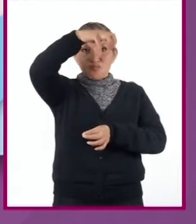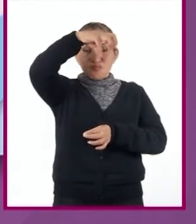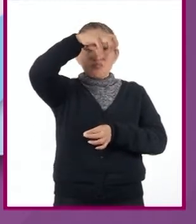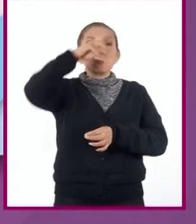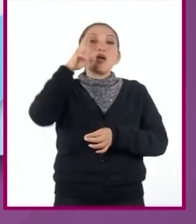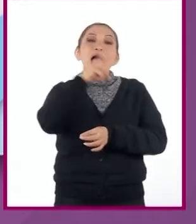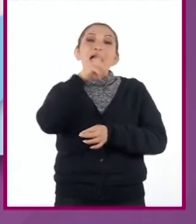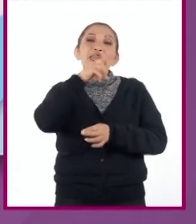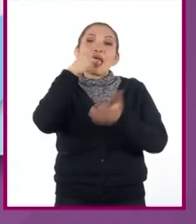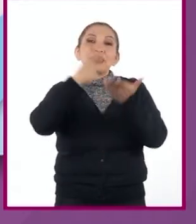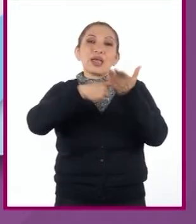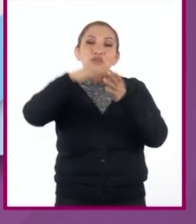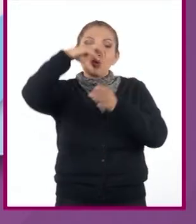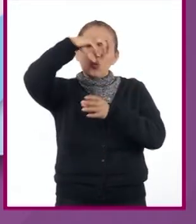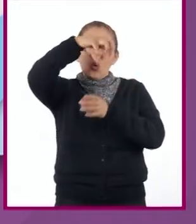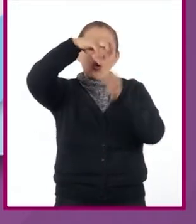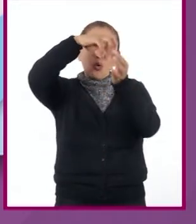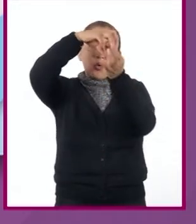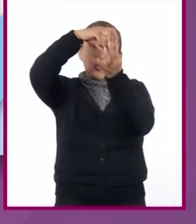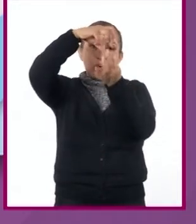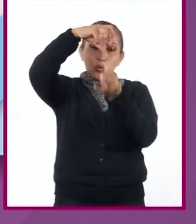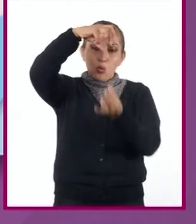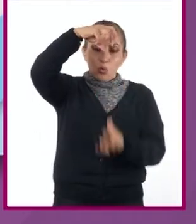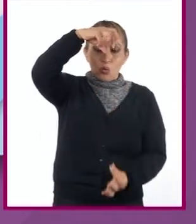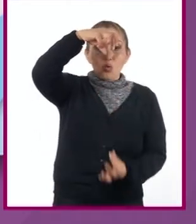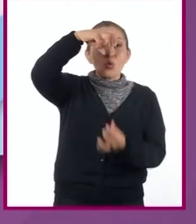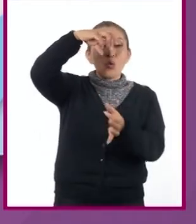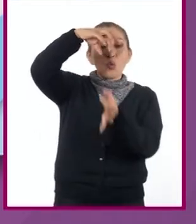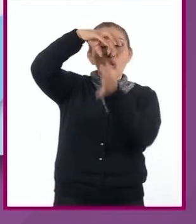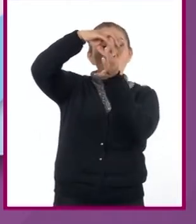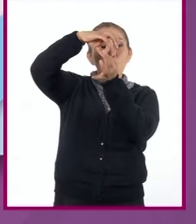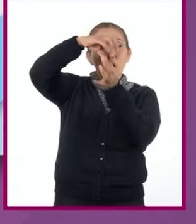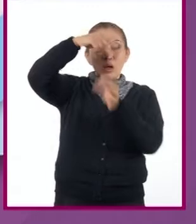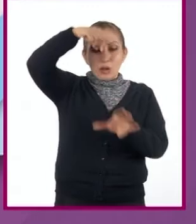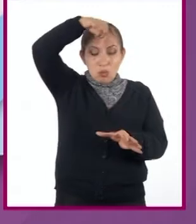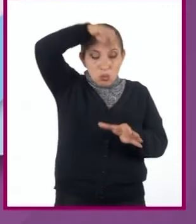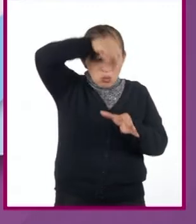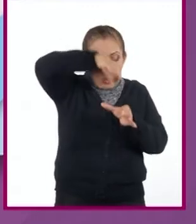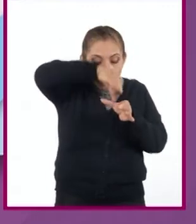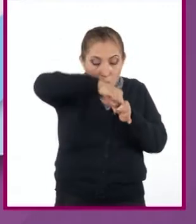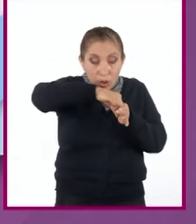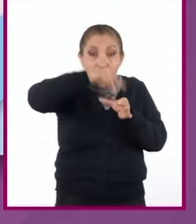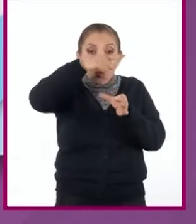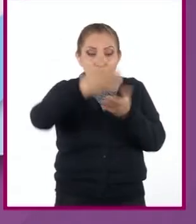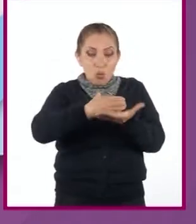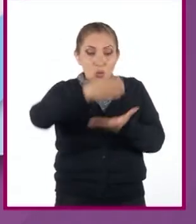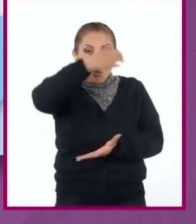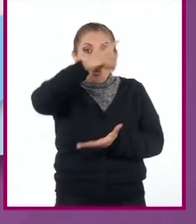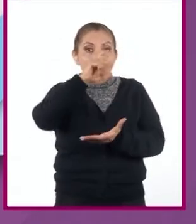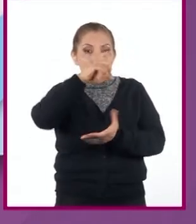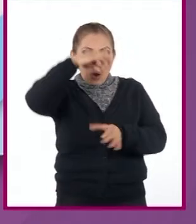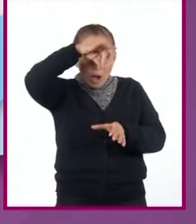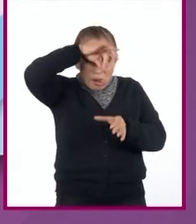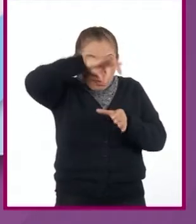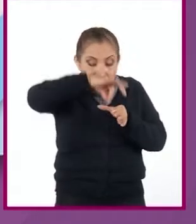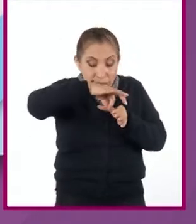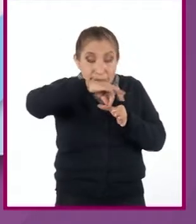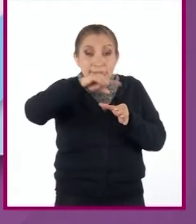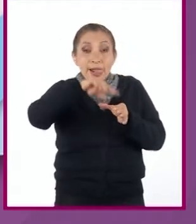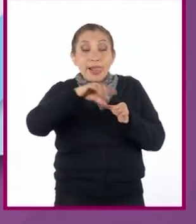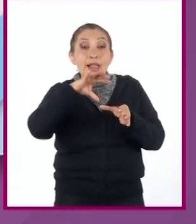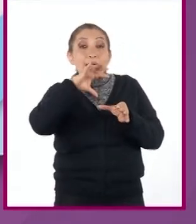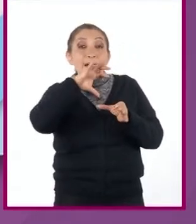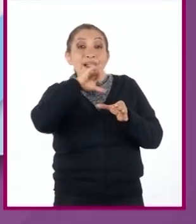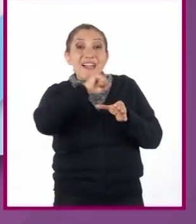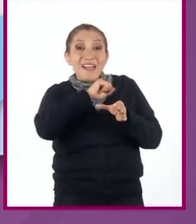aire, que tenía soldado un tubo delgado que se sumergía por el extremo abierto de un recipiente con agua. Si se